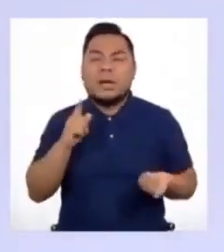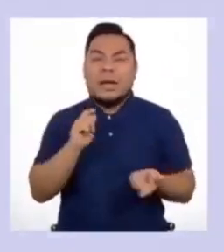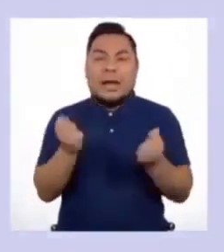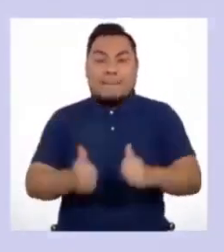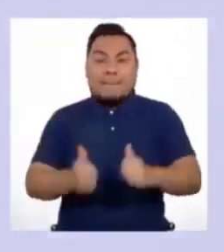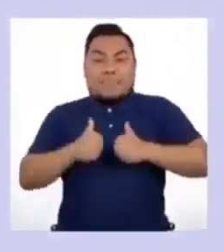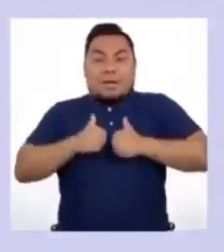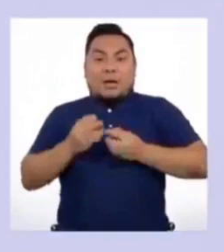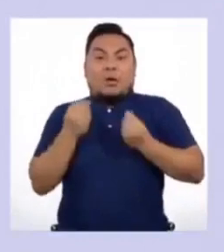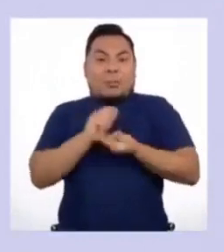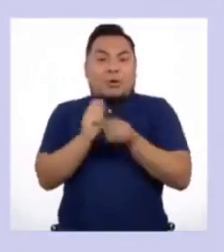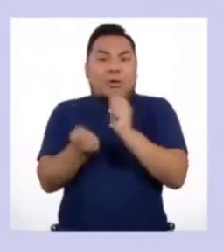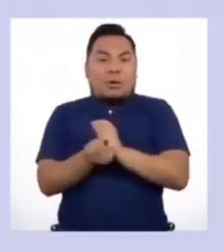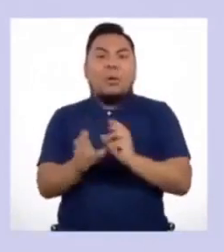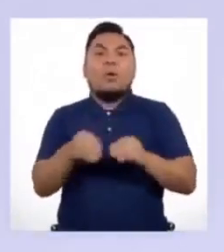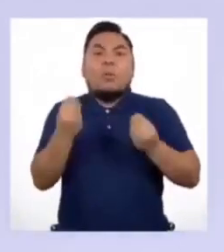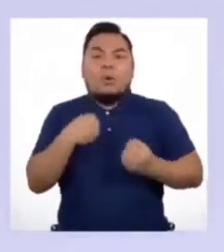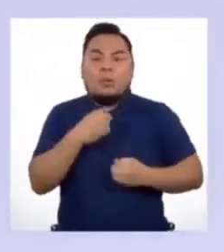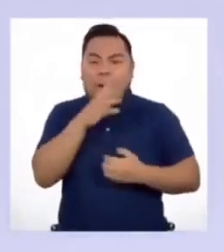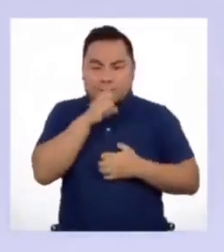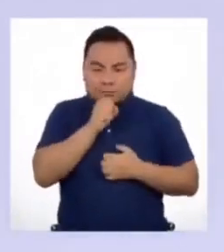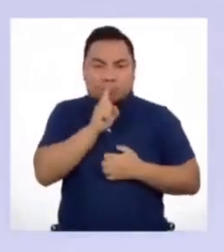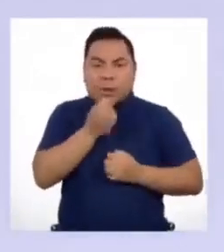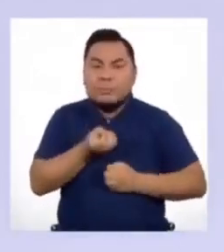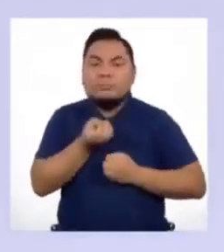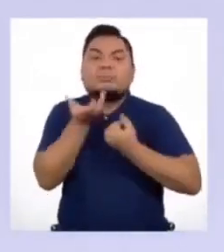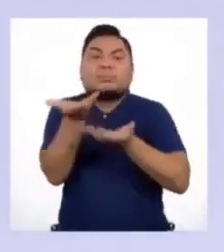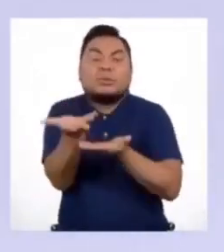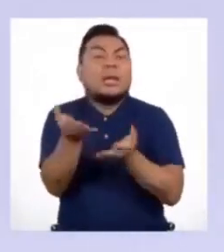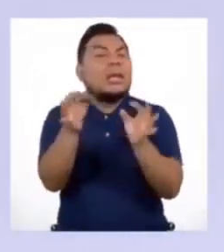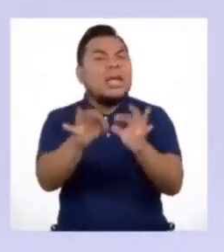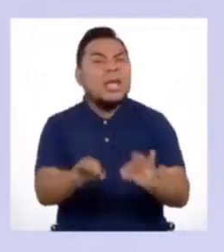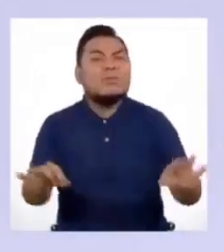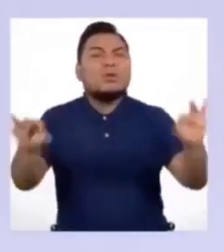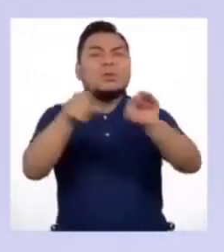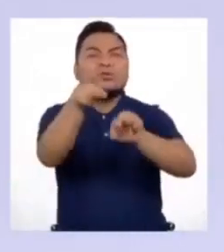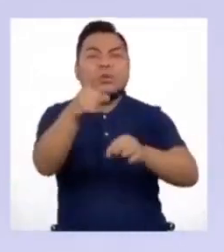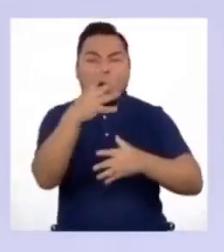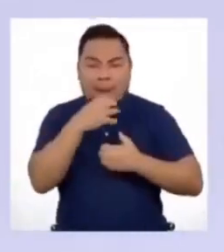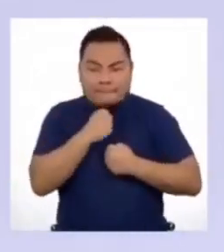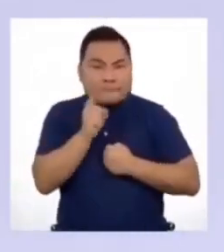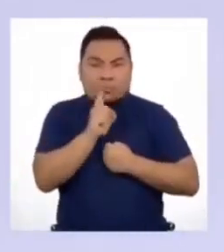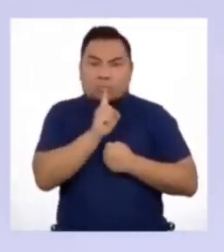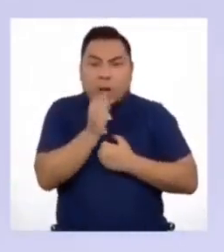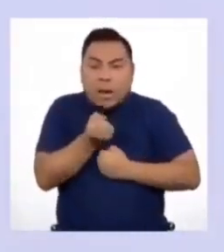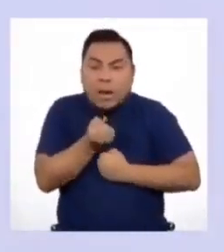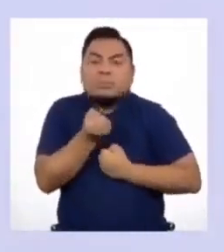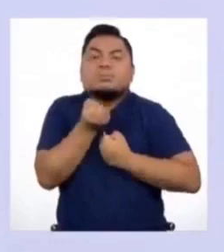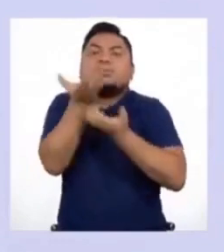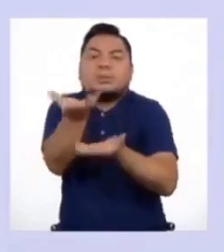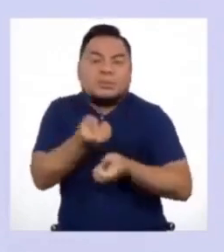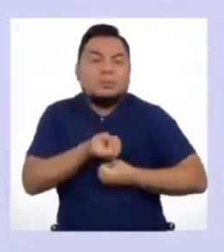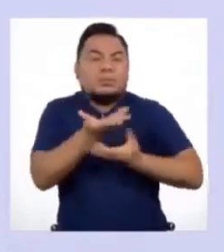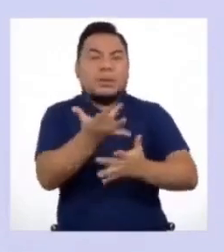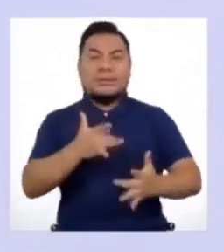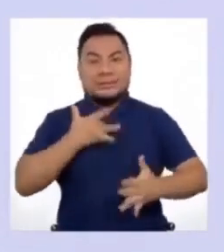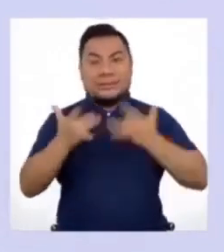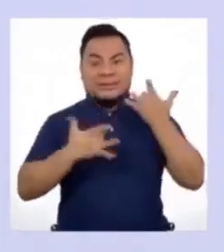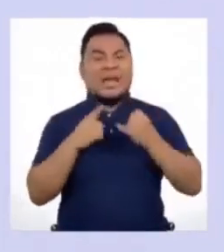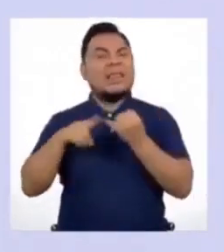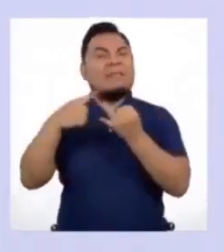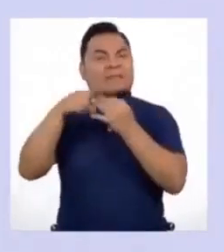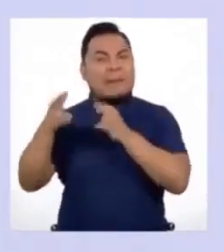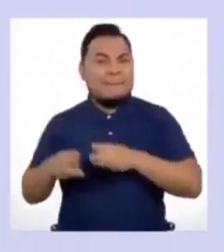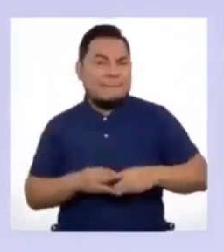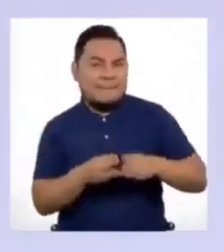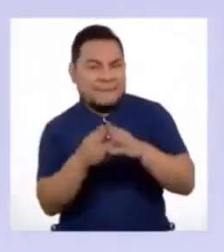vidas y cómo podemos expresarlas. Porque es importante expresar lo que sentimos y podemos expresarlo de distintas formas y a través